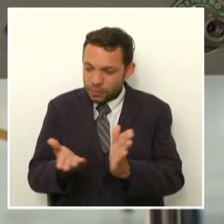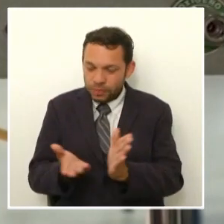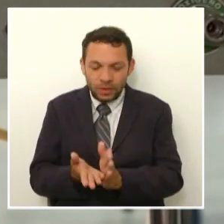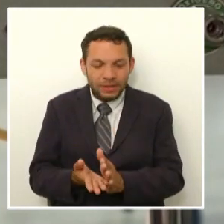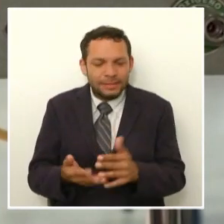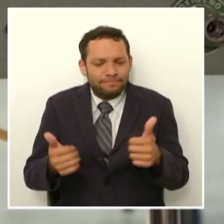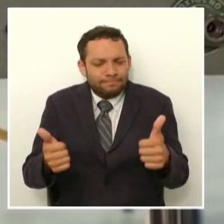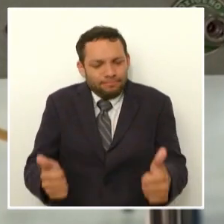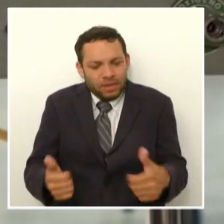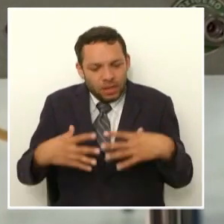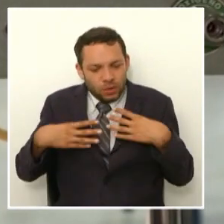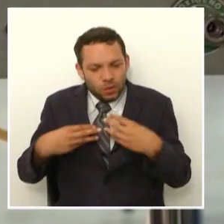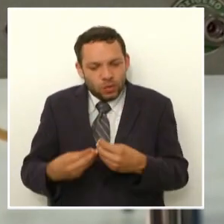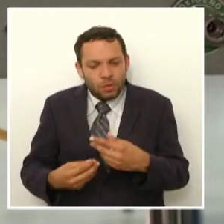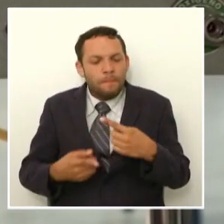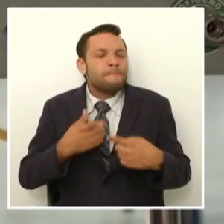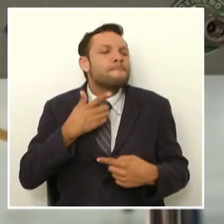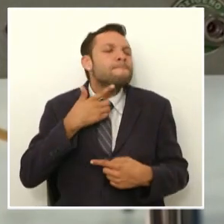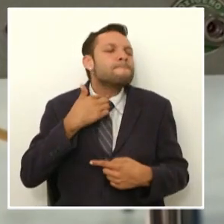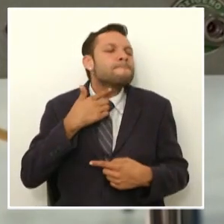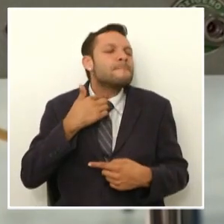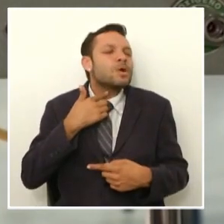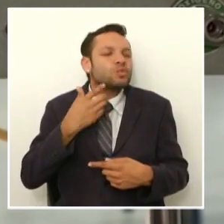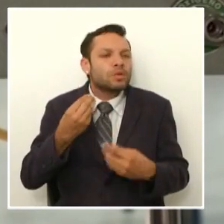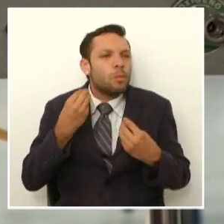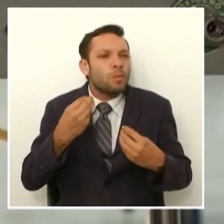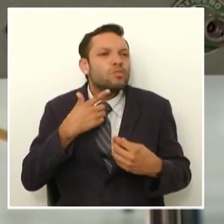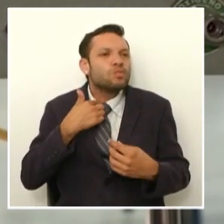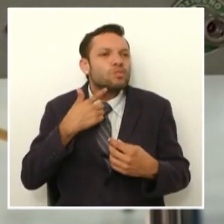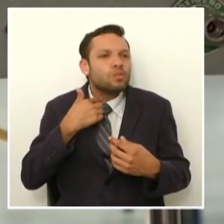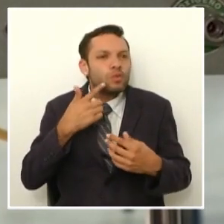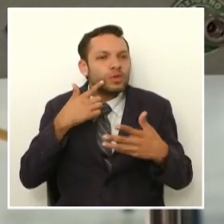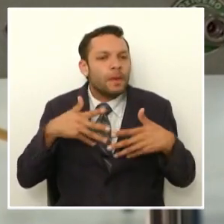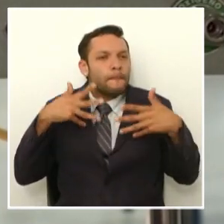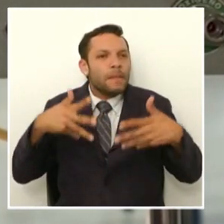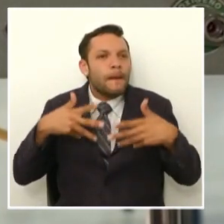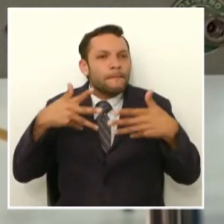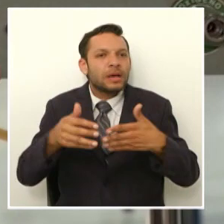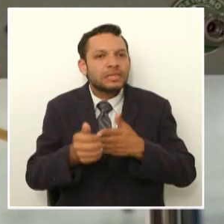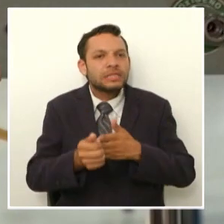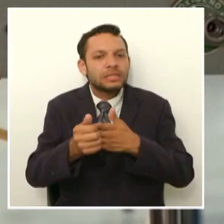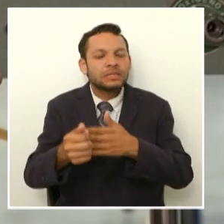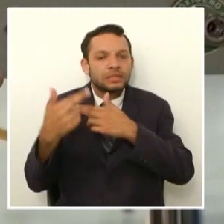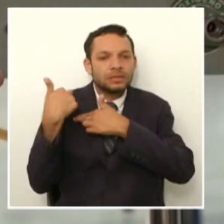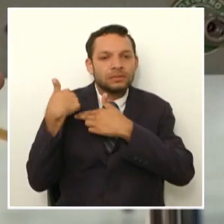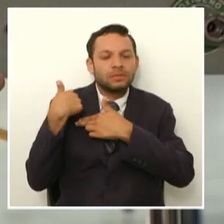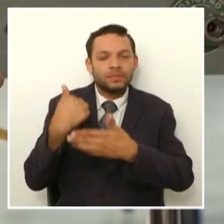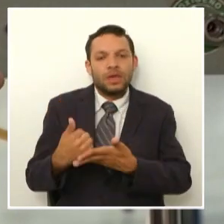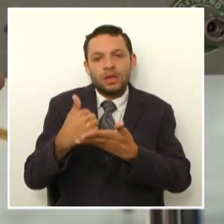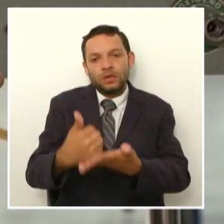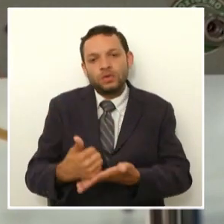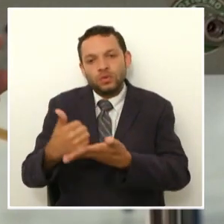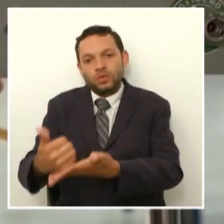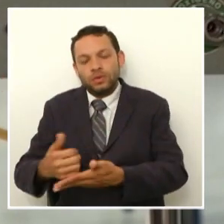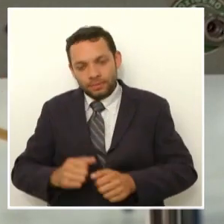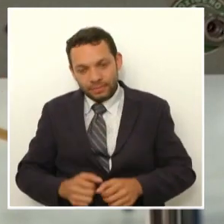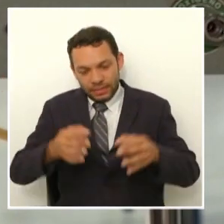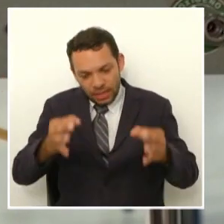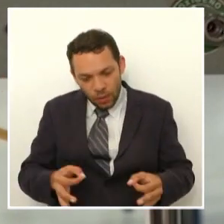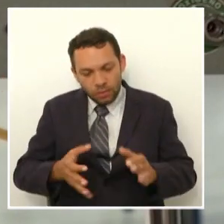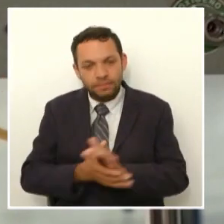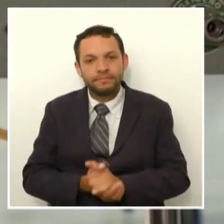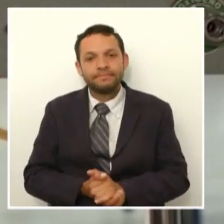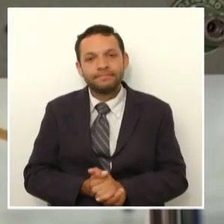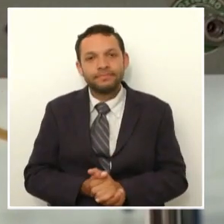doctor, más que lo que yo pueda decir y hacer, porque esta es nuestra obligación, además, doctor Rojas, ¿no? Claro. Esto es nuestra